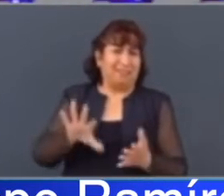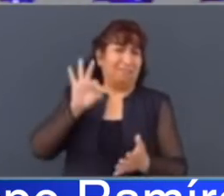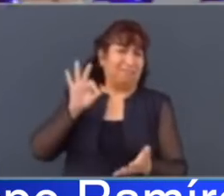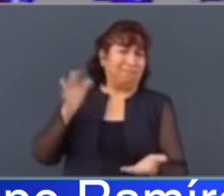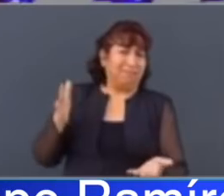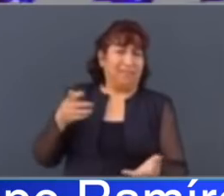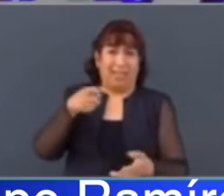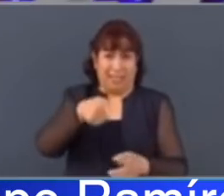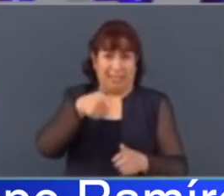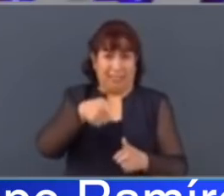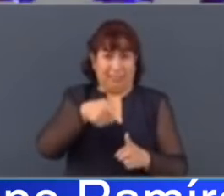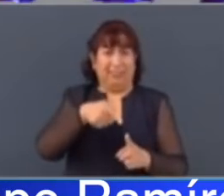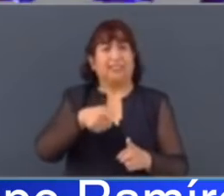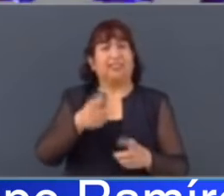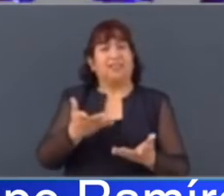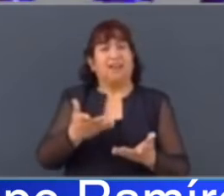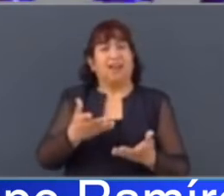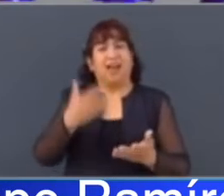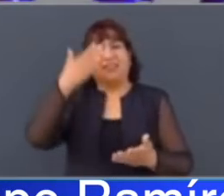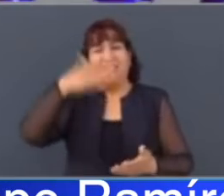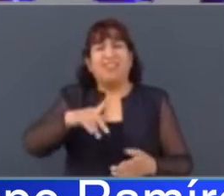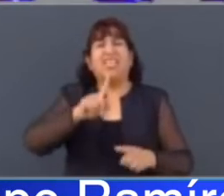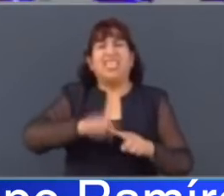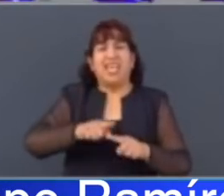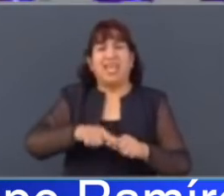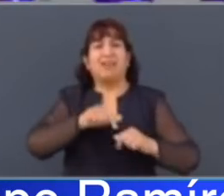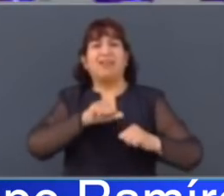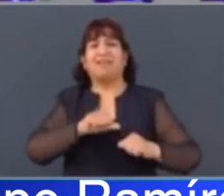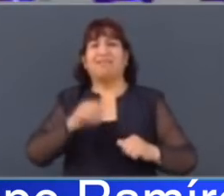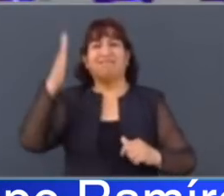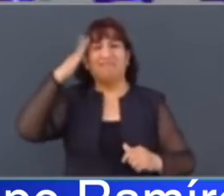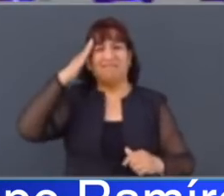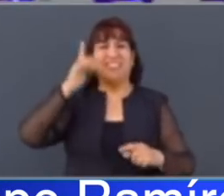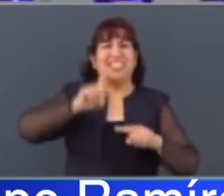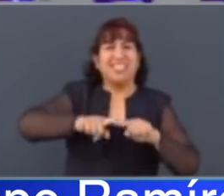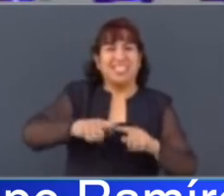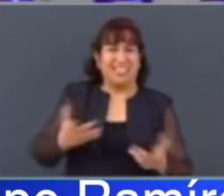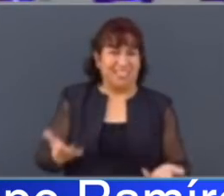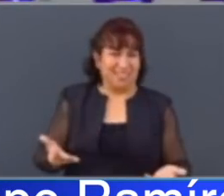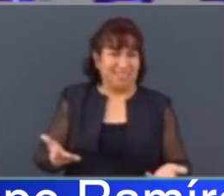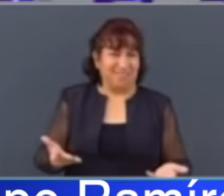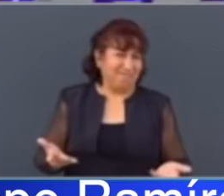De ahí se va a saber quién es quién.